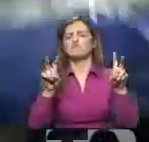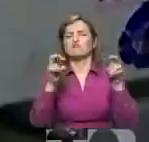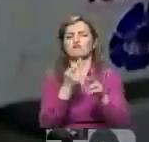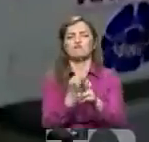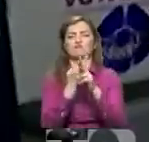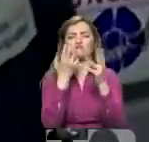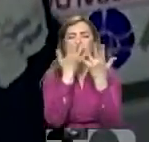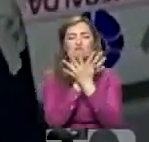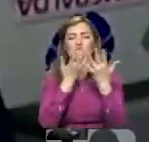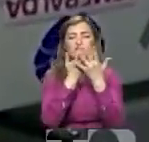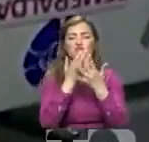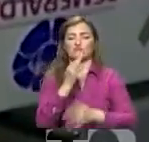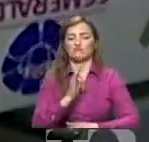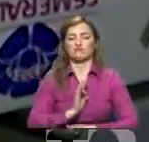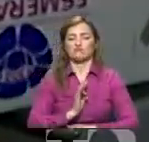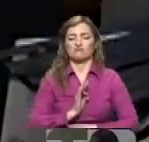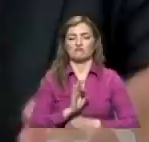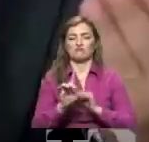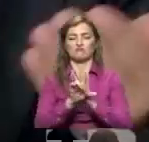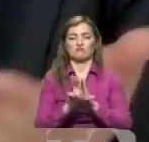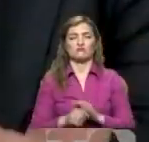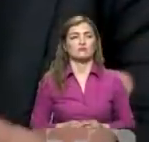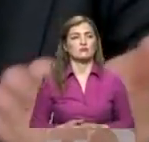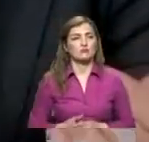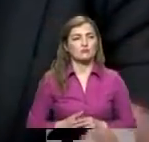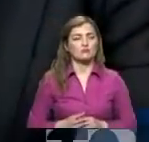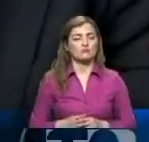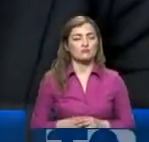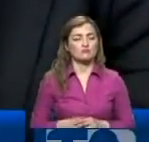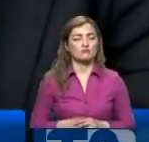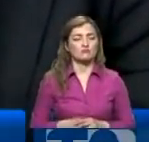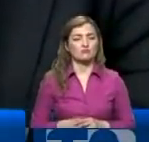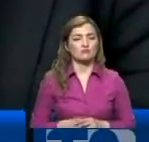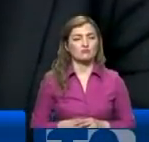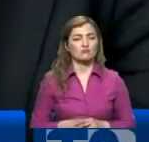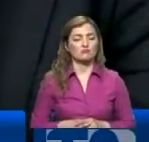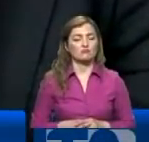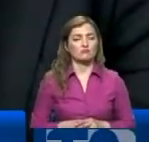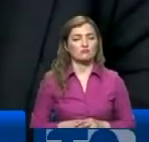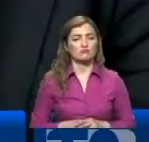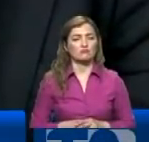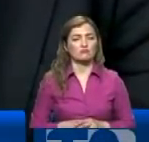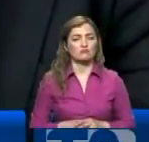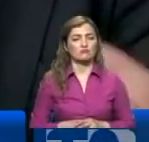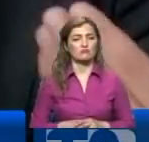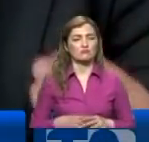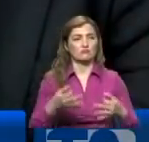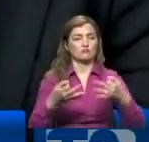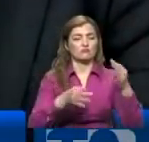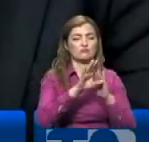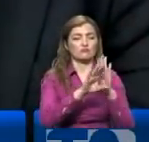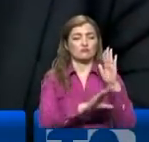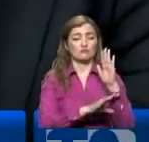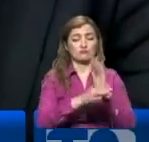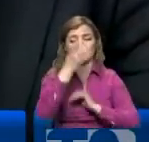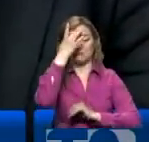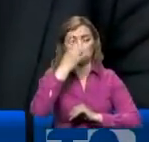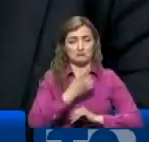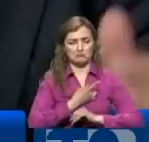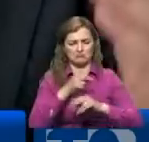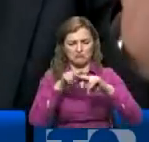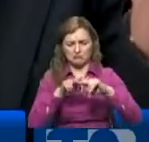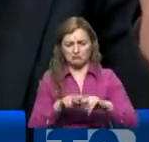resultó confuso en materia técnica y jurídica. Si uno revisa la declaración que existió de parte de la Corte o el pronunciamiento de la